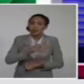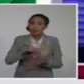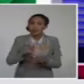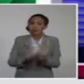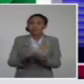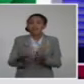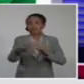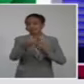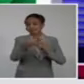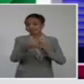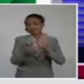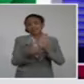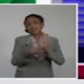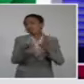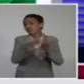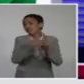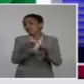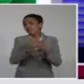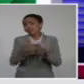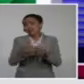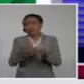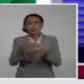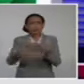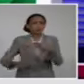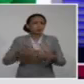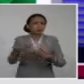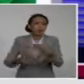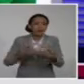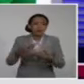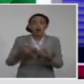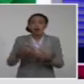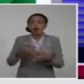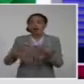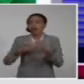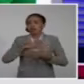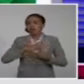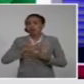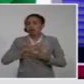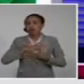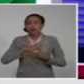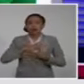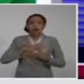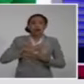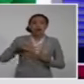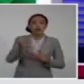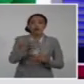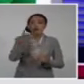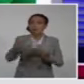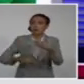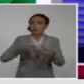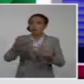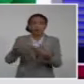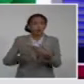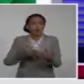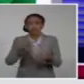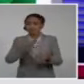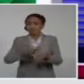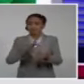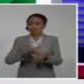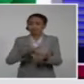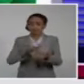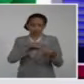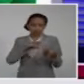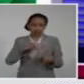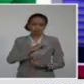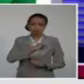un grupo de empeoramiento de su cuadro respiratorio, su cuadro hemodinámico, hace una parada cardíaca en